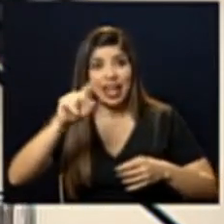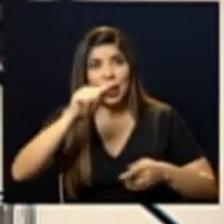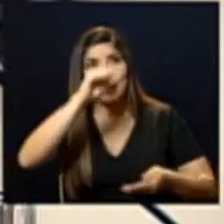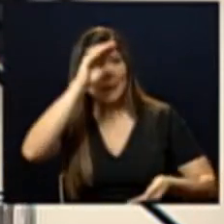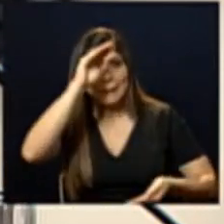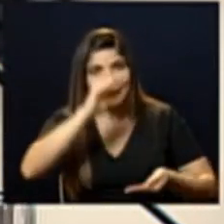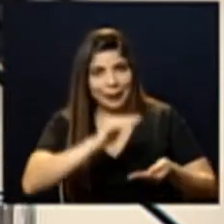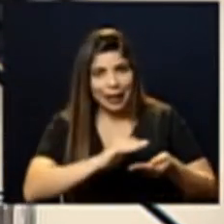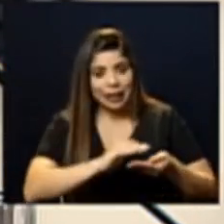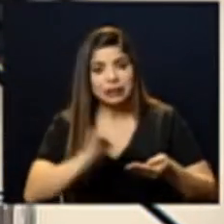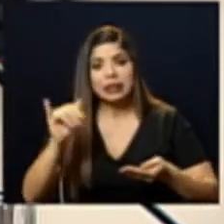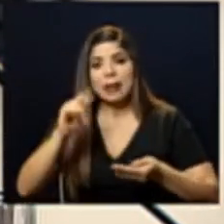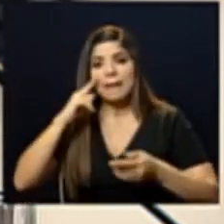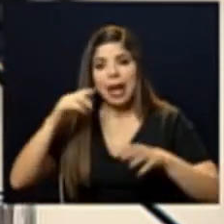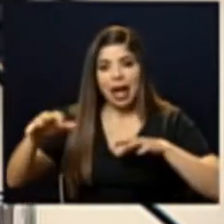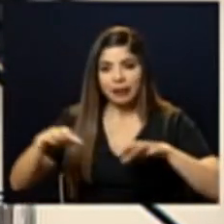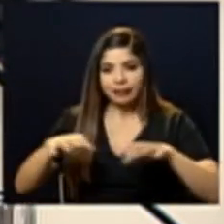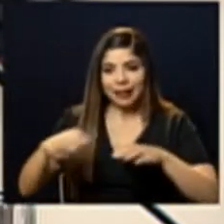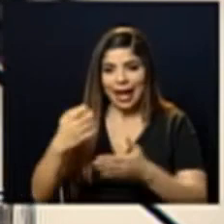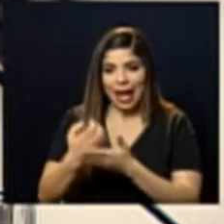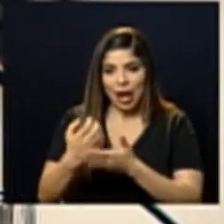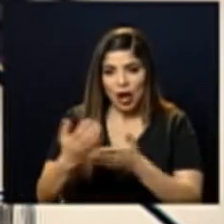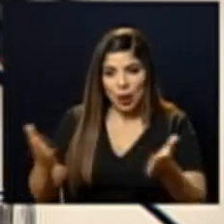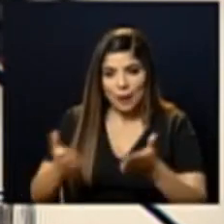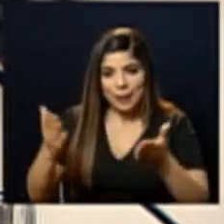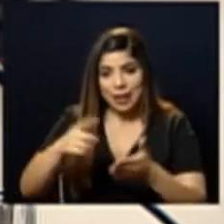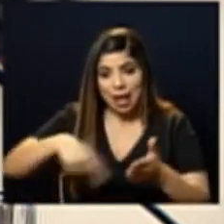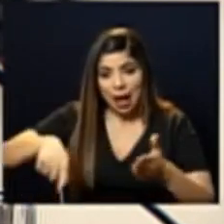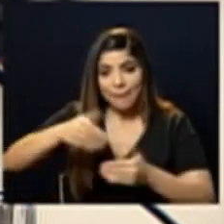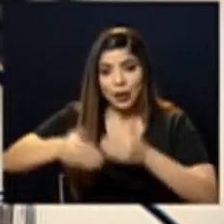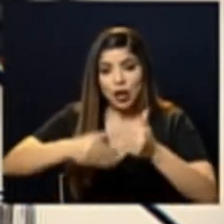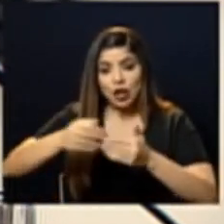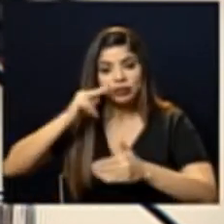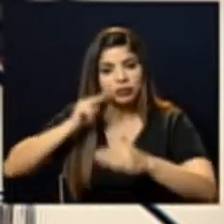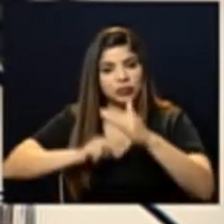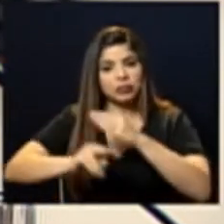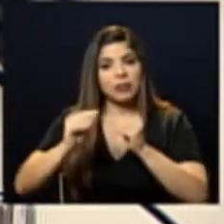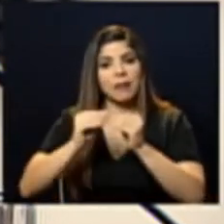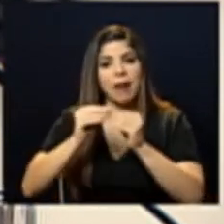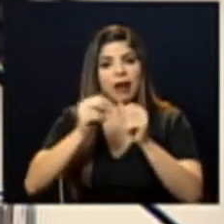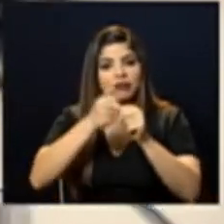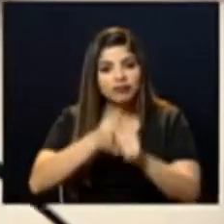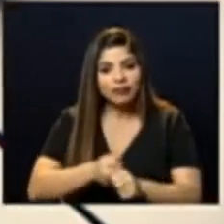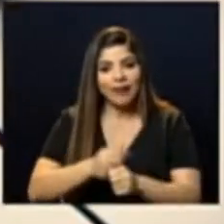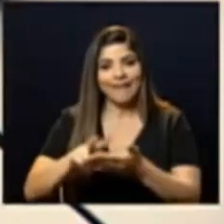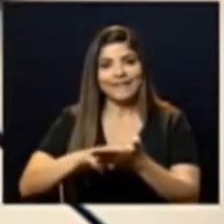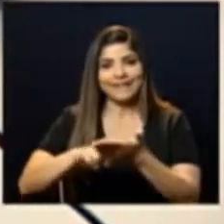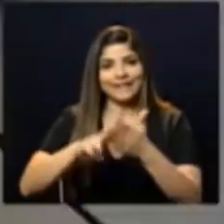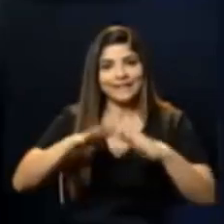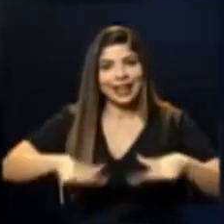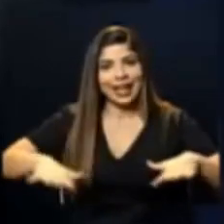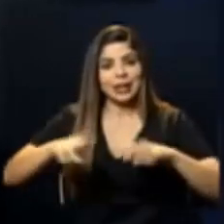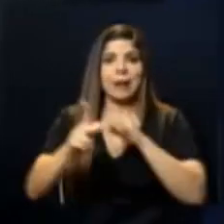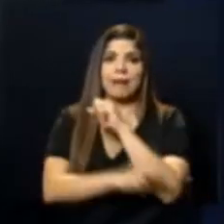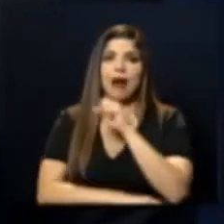como para dinamizar la economía bajo una visión verde y seguir creciendo como